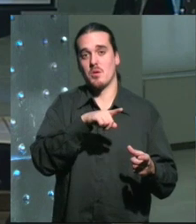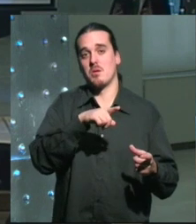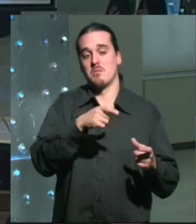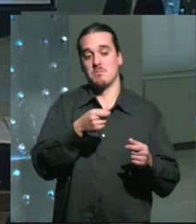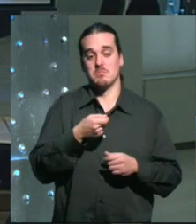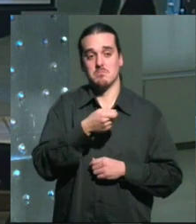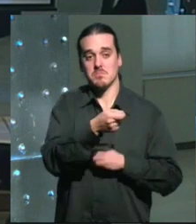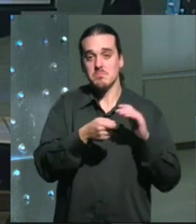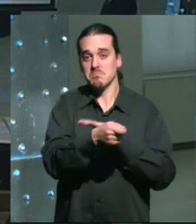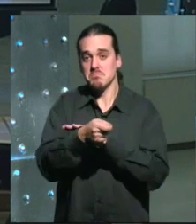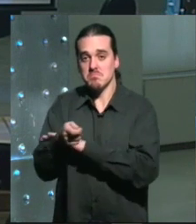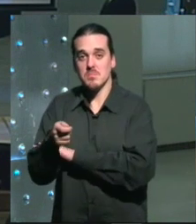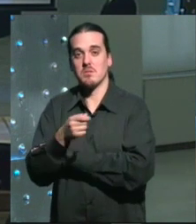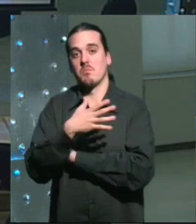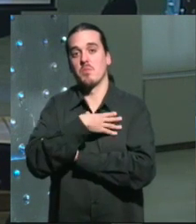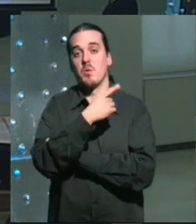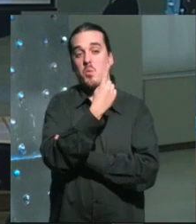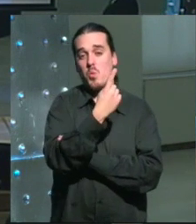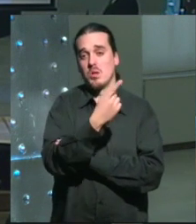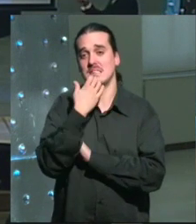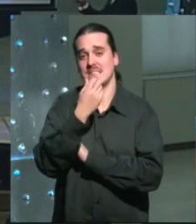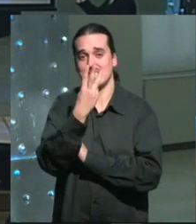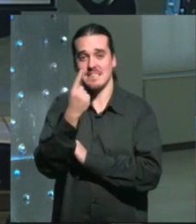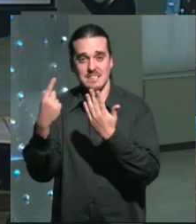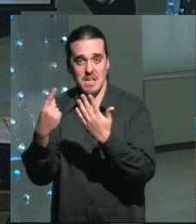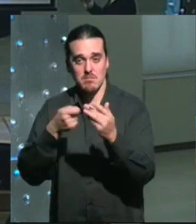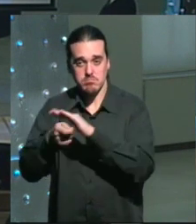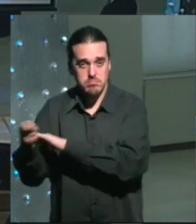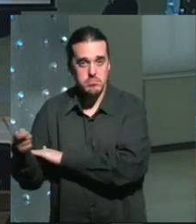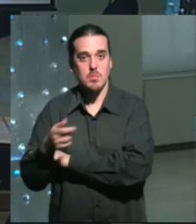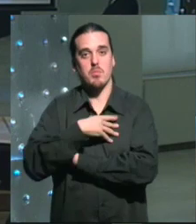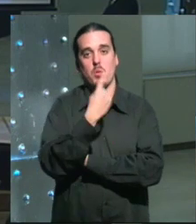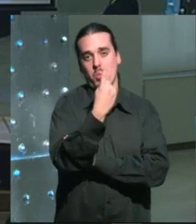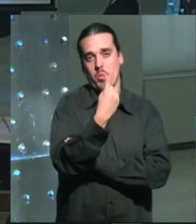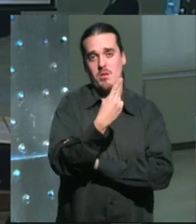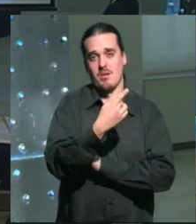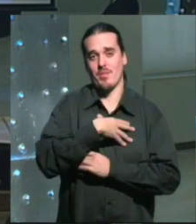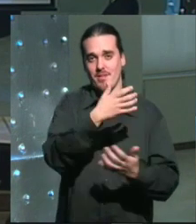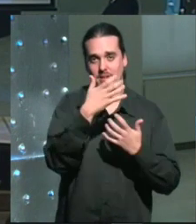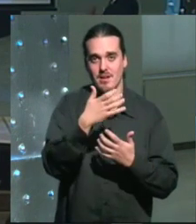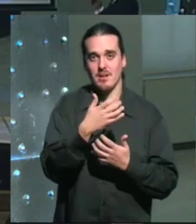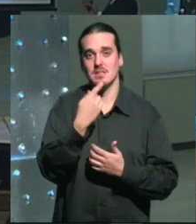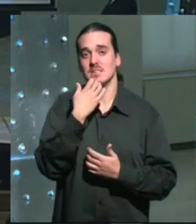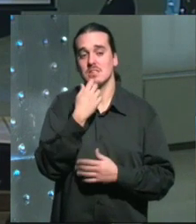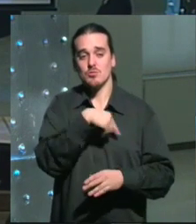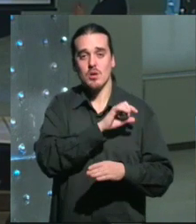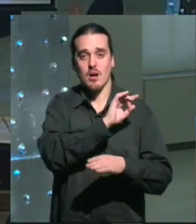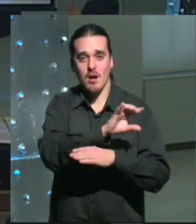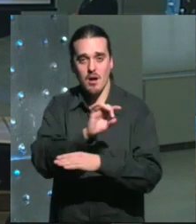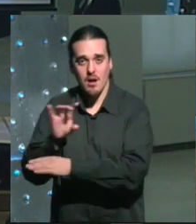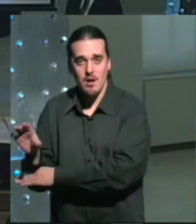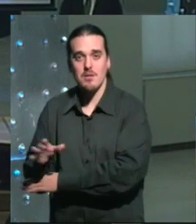de un indeciso. Enviar cartas por correo, 177 votantes de base, 600 votantes, o sea, uno por